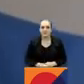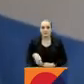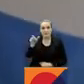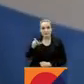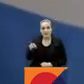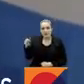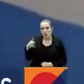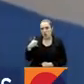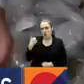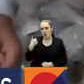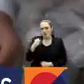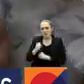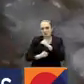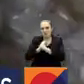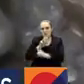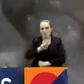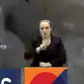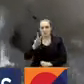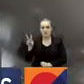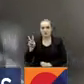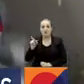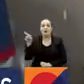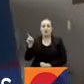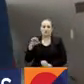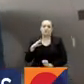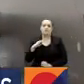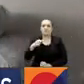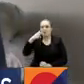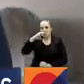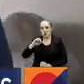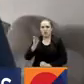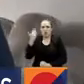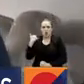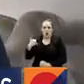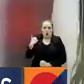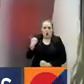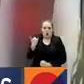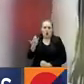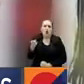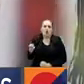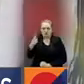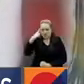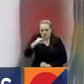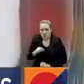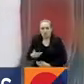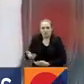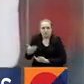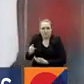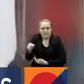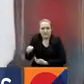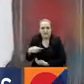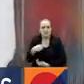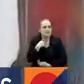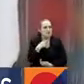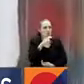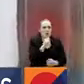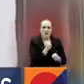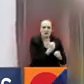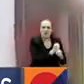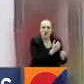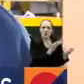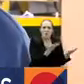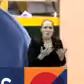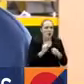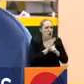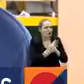un joven de 22 años que fue padre desde temprana edad. A eso se le sumó el peso de no poder conseguir trabajo en medio de la